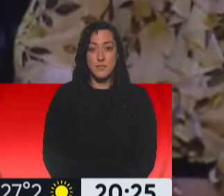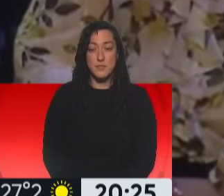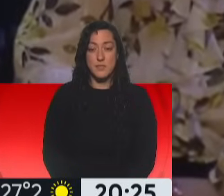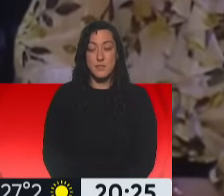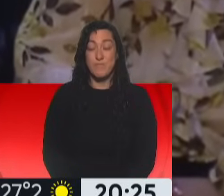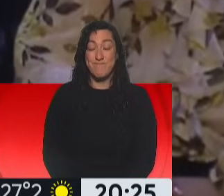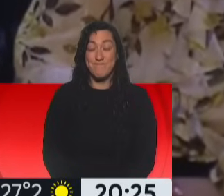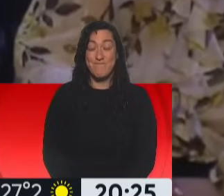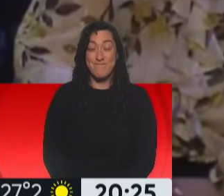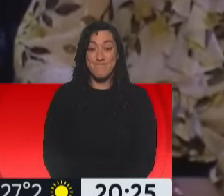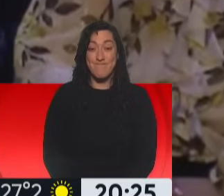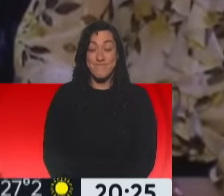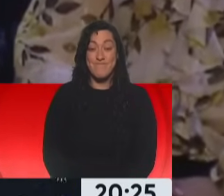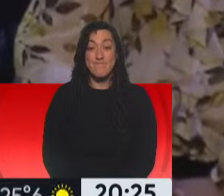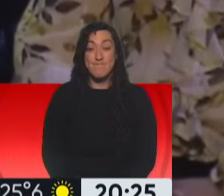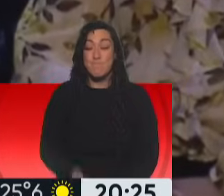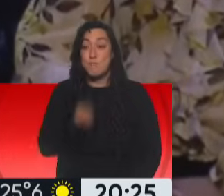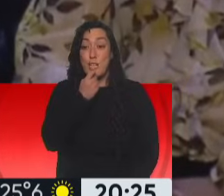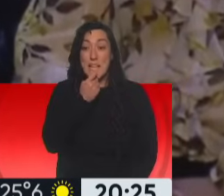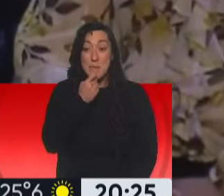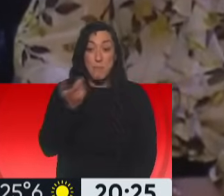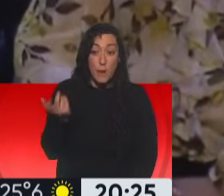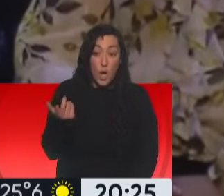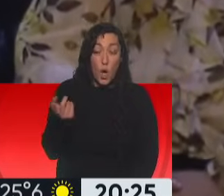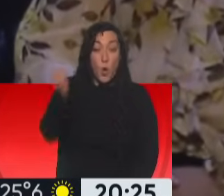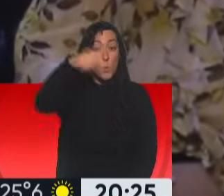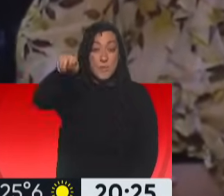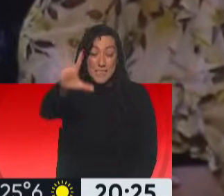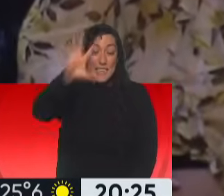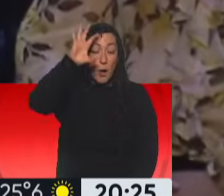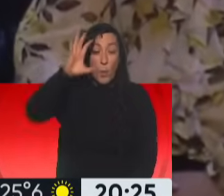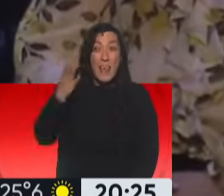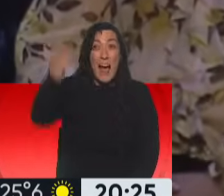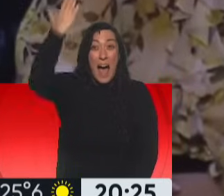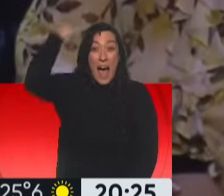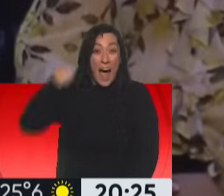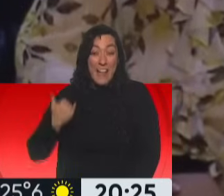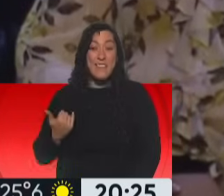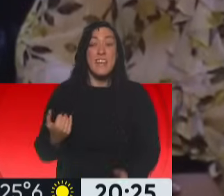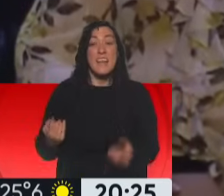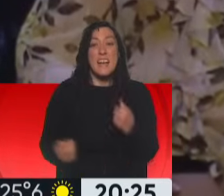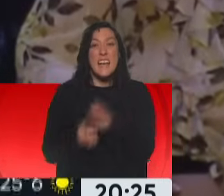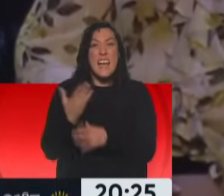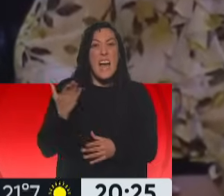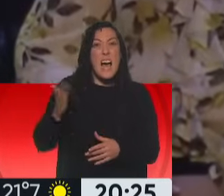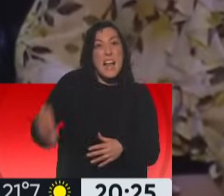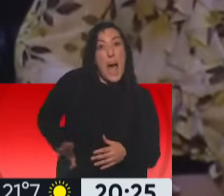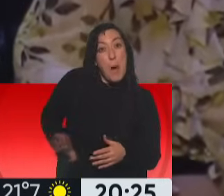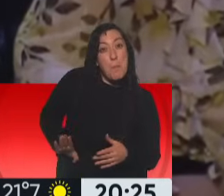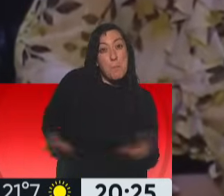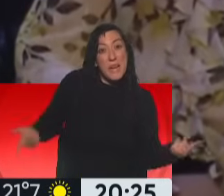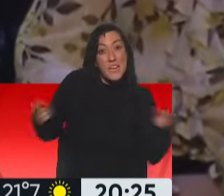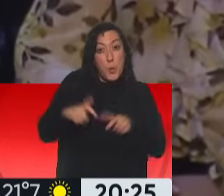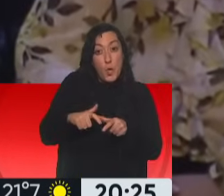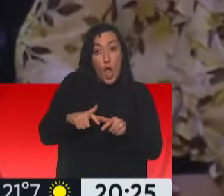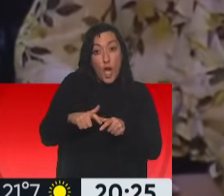Es más, por ejemplo, recuerden aquella vez que crearon la Mesa del Hambre y lo único que sucedió desde